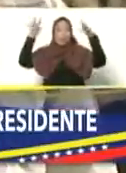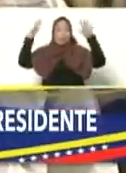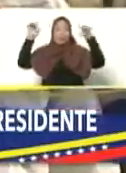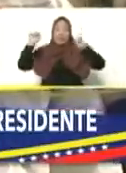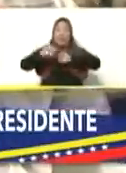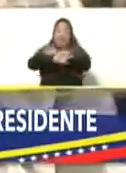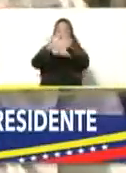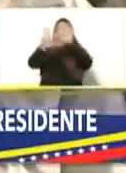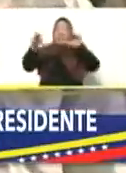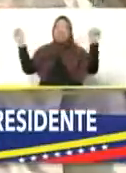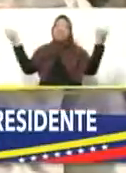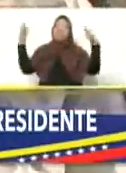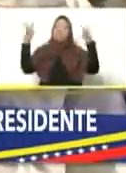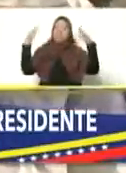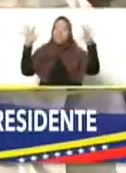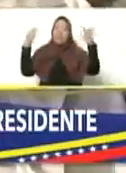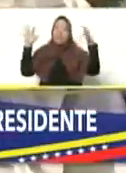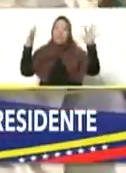en ese punto